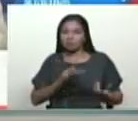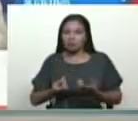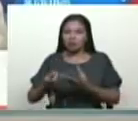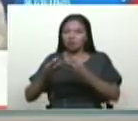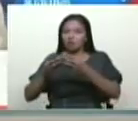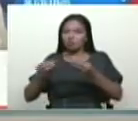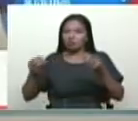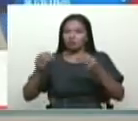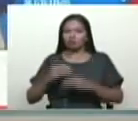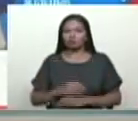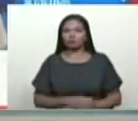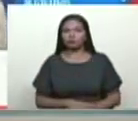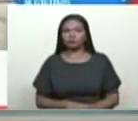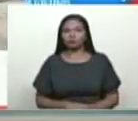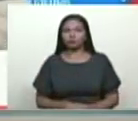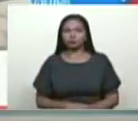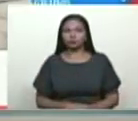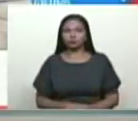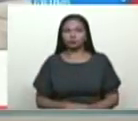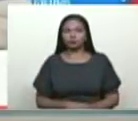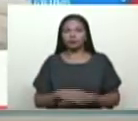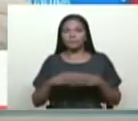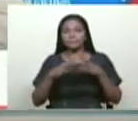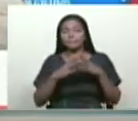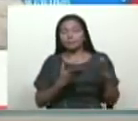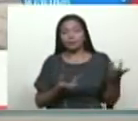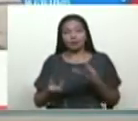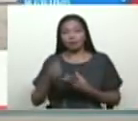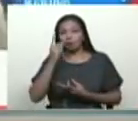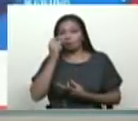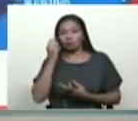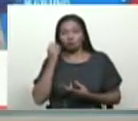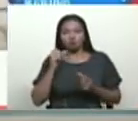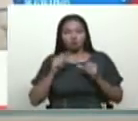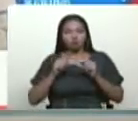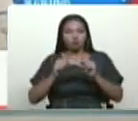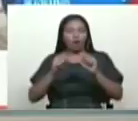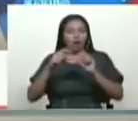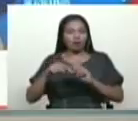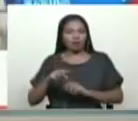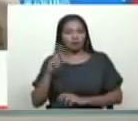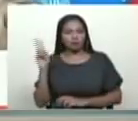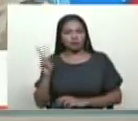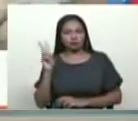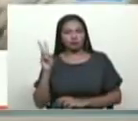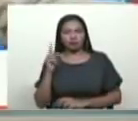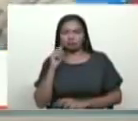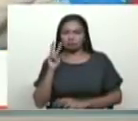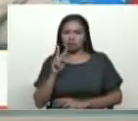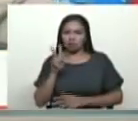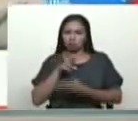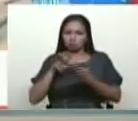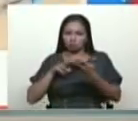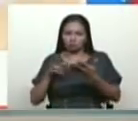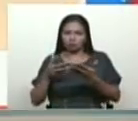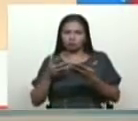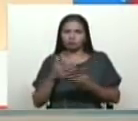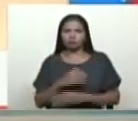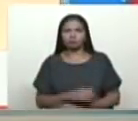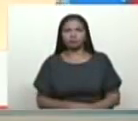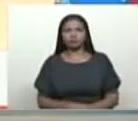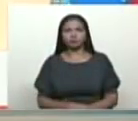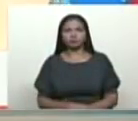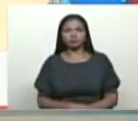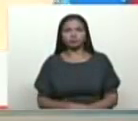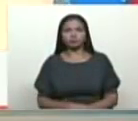bienvenidos y bienvenidas permanentemente a nuestra patria. Por aquí estaba viendo